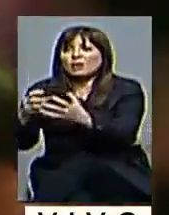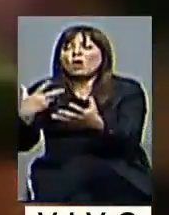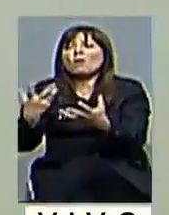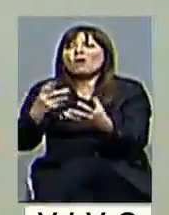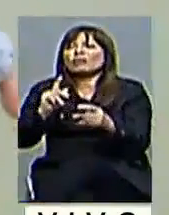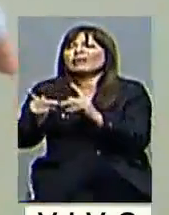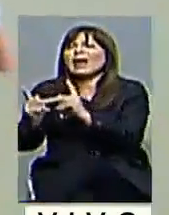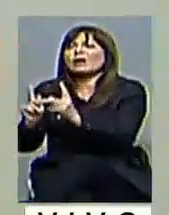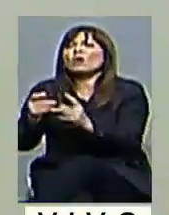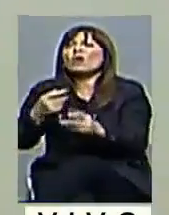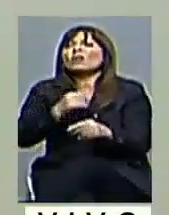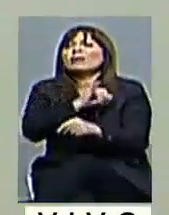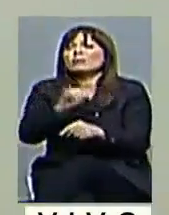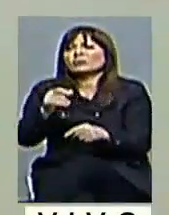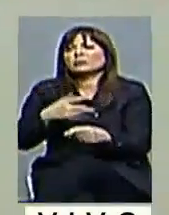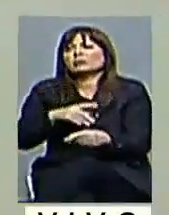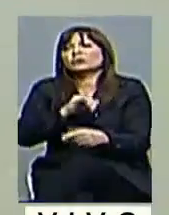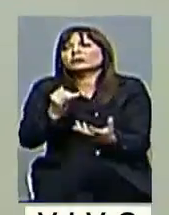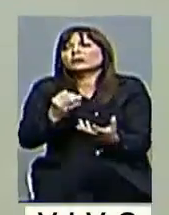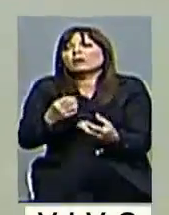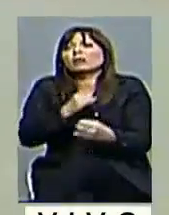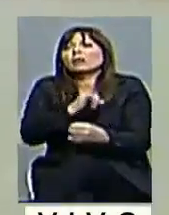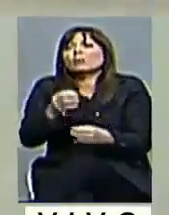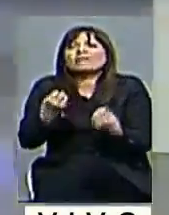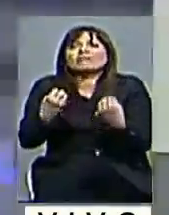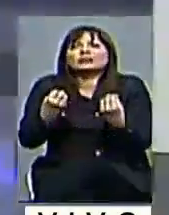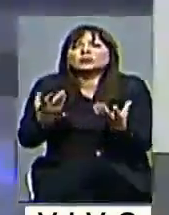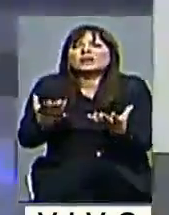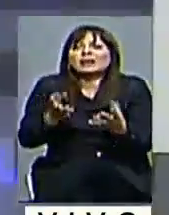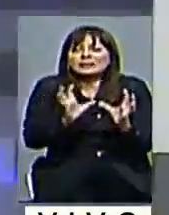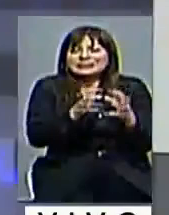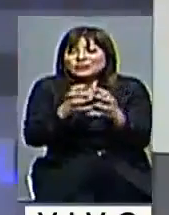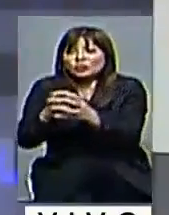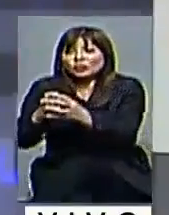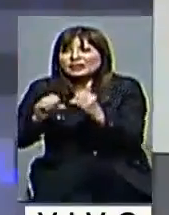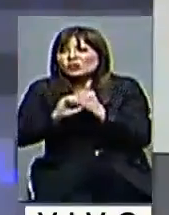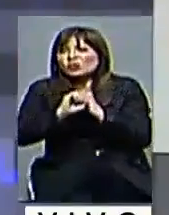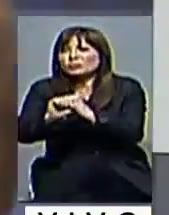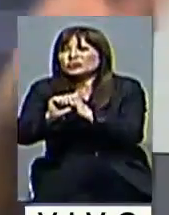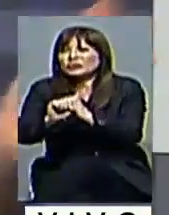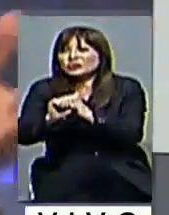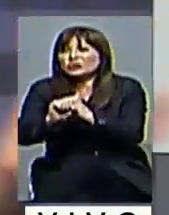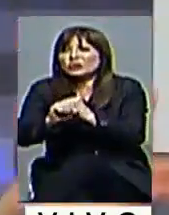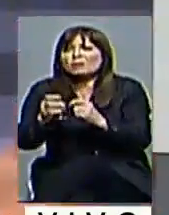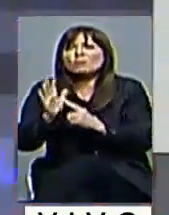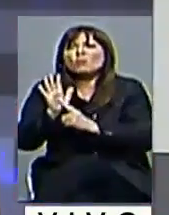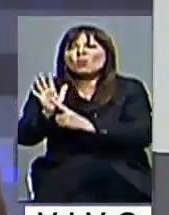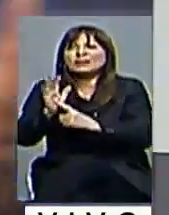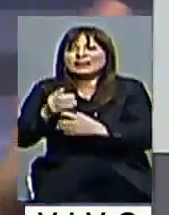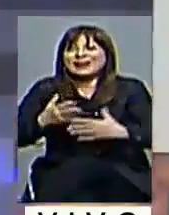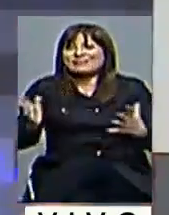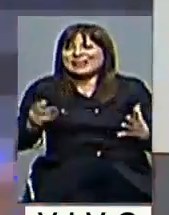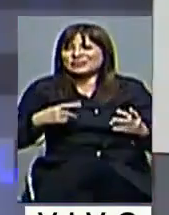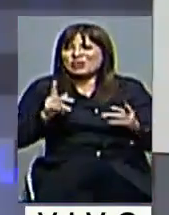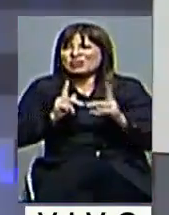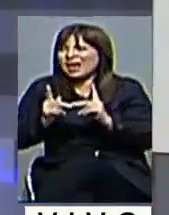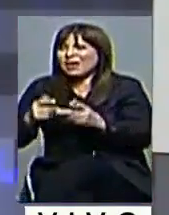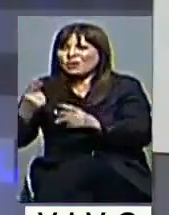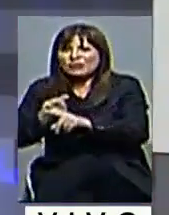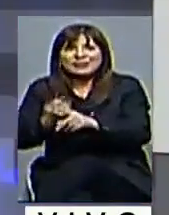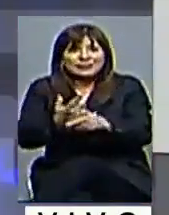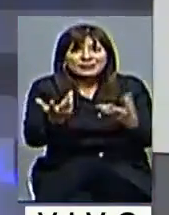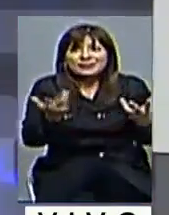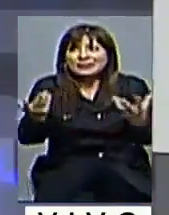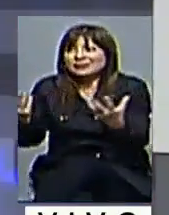que va a ocurrir es lo que está ocurriendo en estos días, que hay sectores de la oposición que se muestran abiertos al diálogo, a la